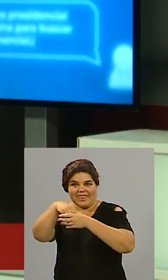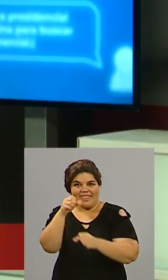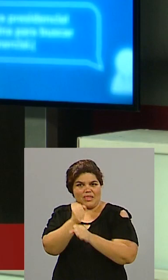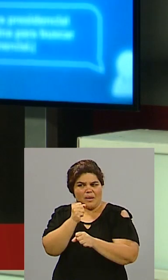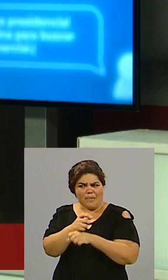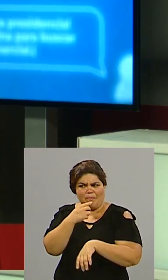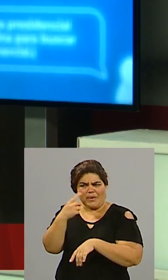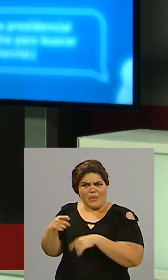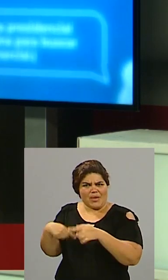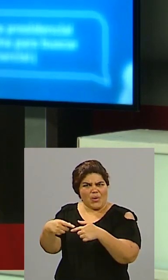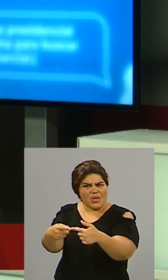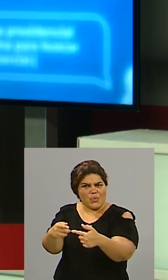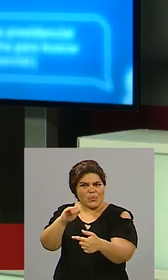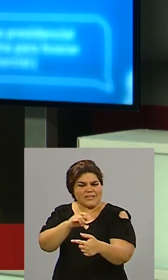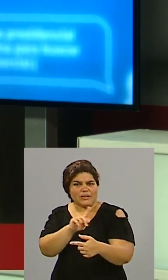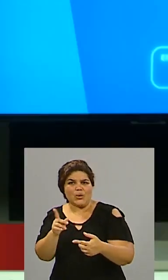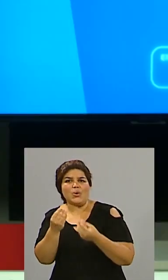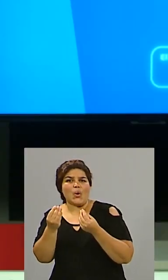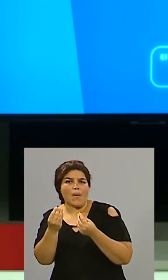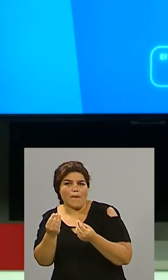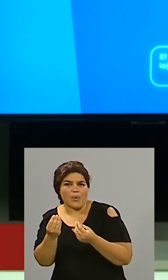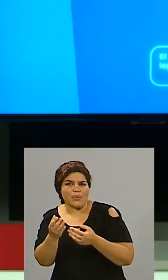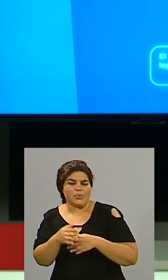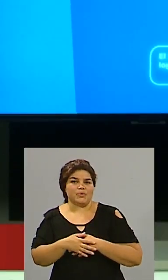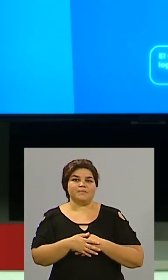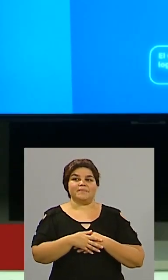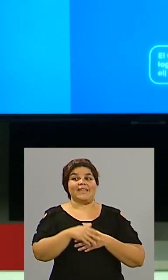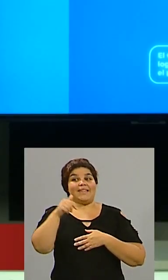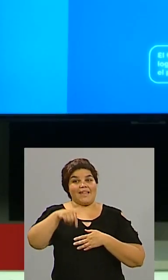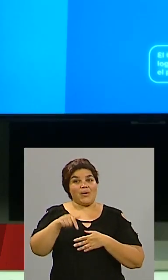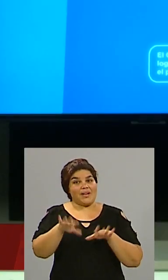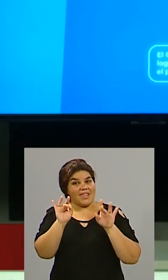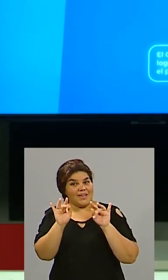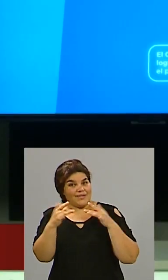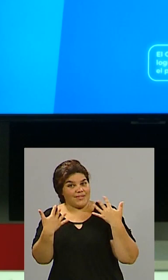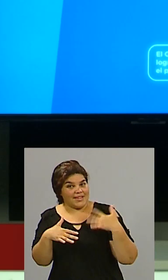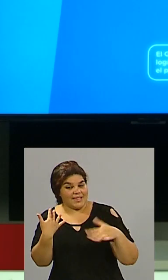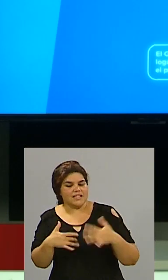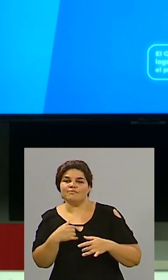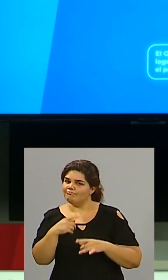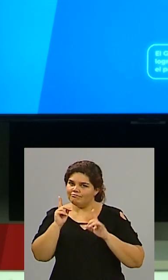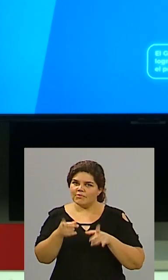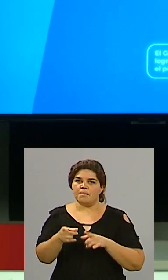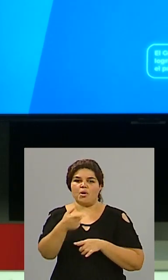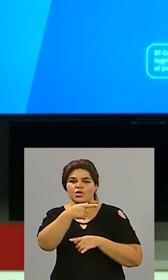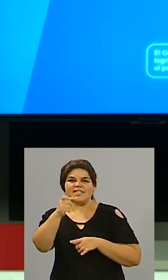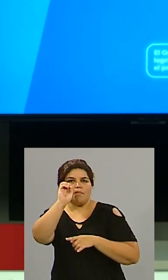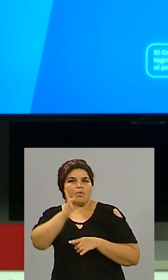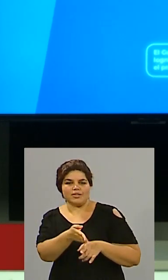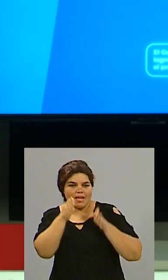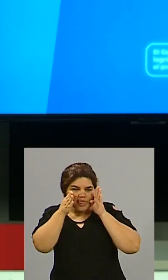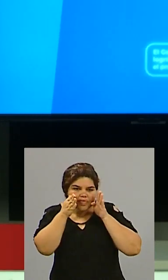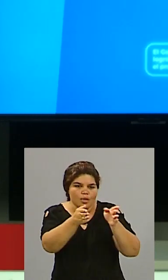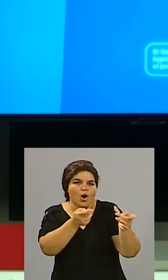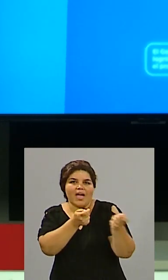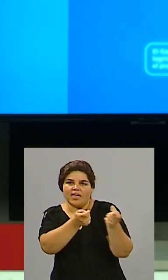que ahora va a estar complicado para seguir ese rol, sí, ¿no? Va a estar complicado, uno quiere poner el 100% en la gestión. Lo cierto